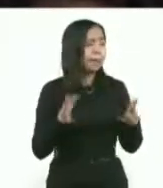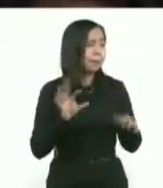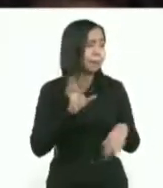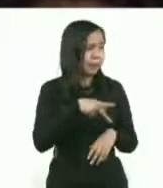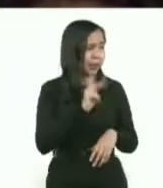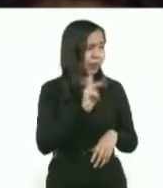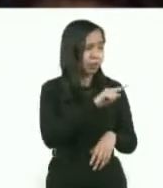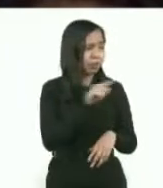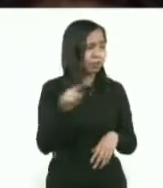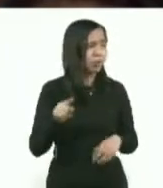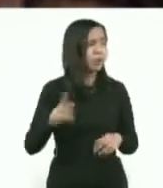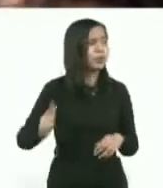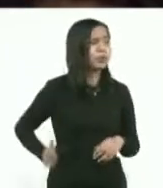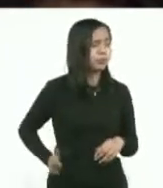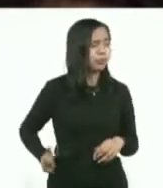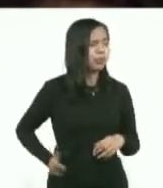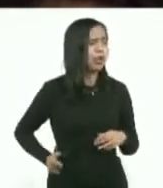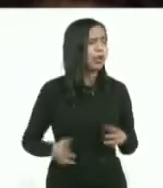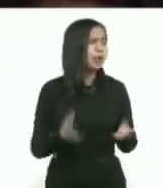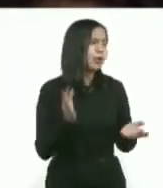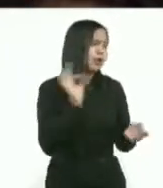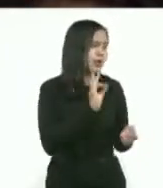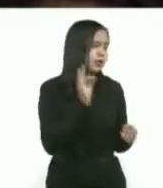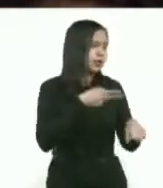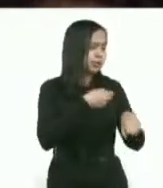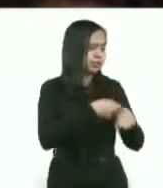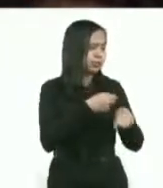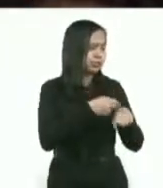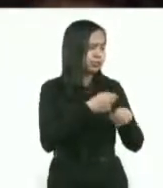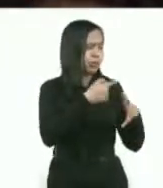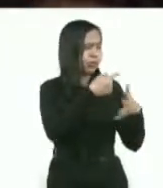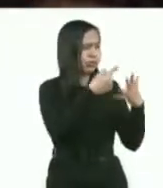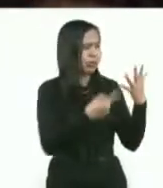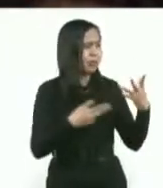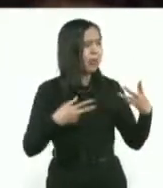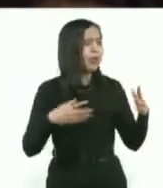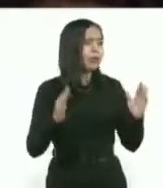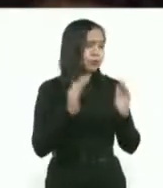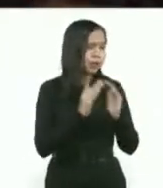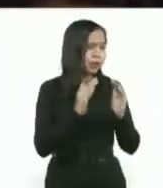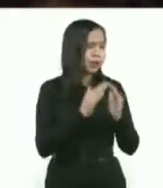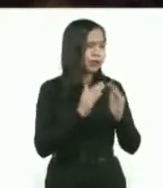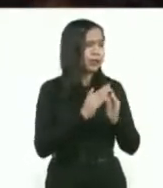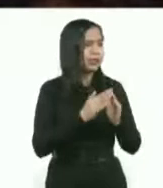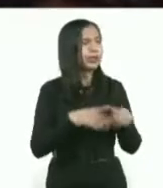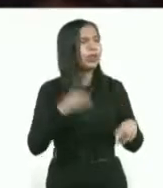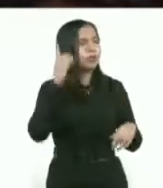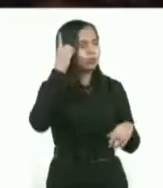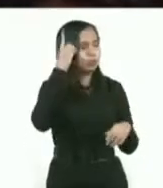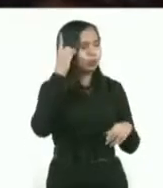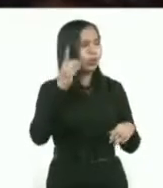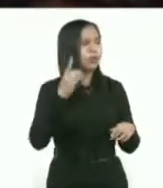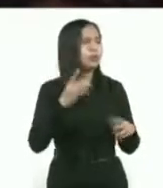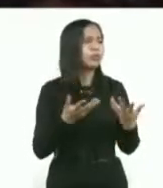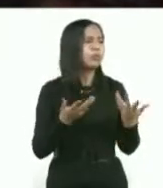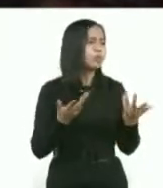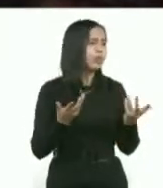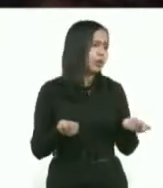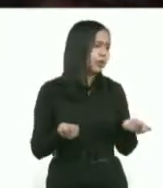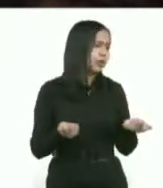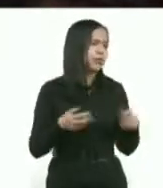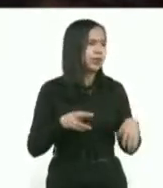quizá un número de las viviendas que se encuentran en proceso de recuperación, de las denuncias que